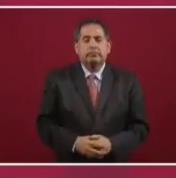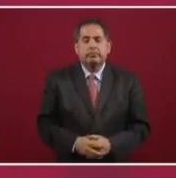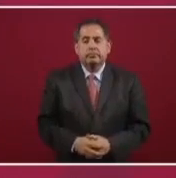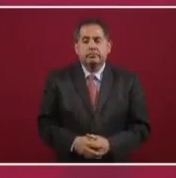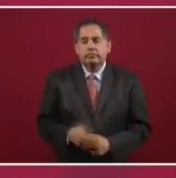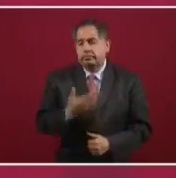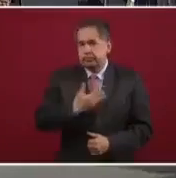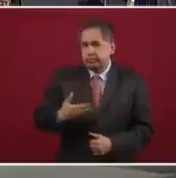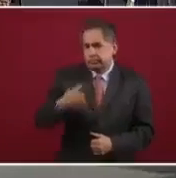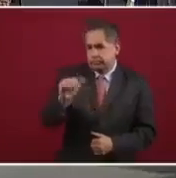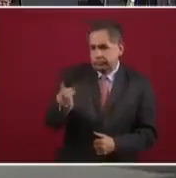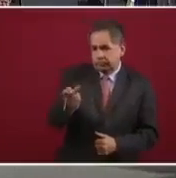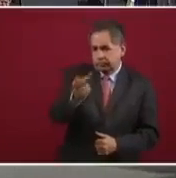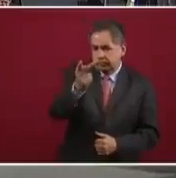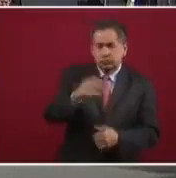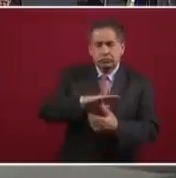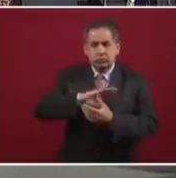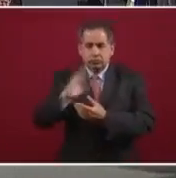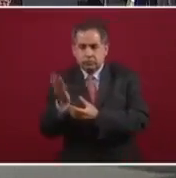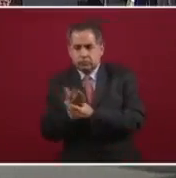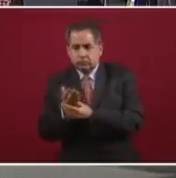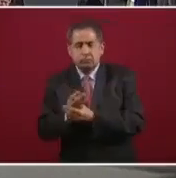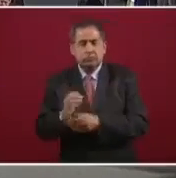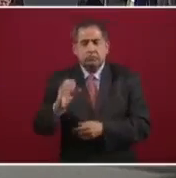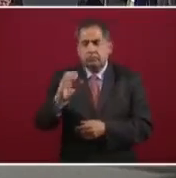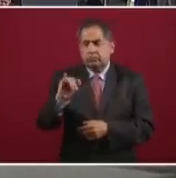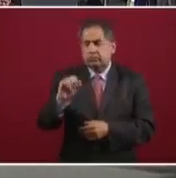otra pregunta sobre los expedientes del CISEN.